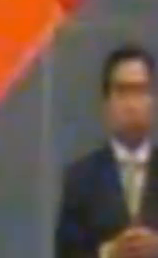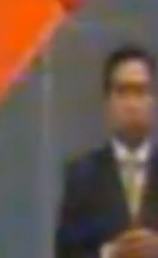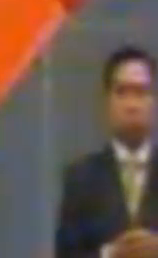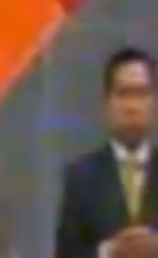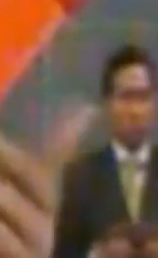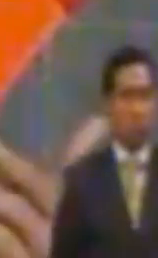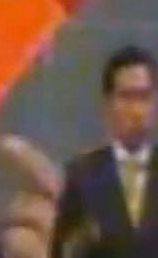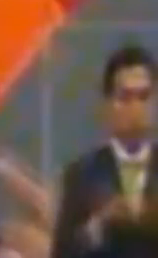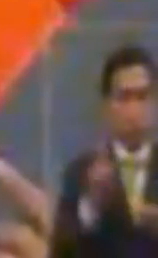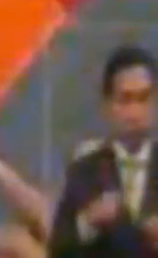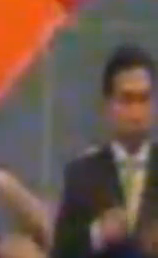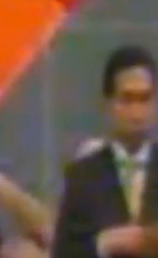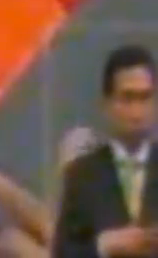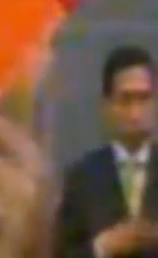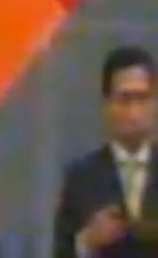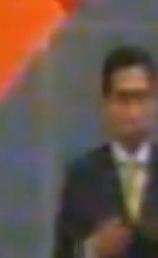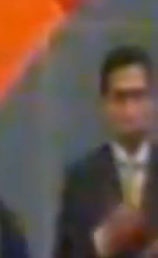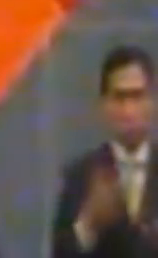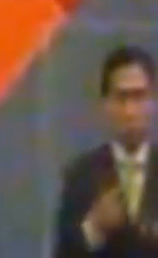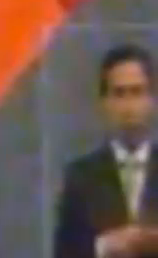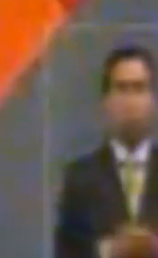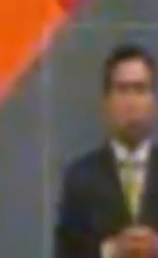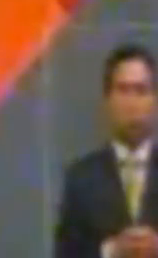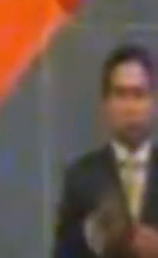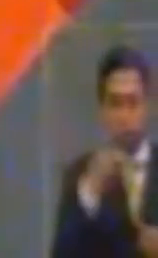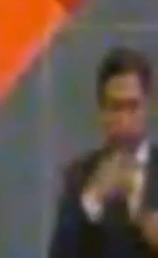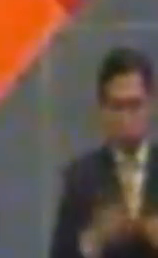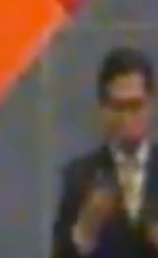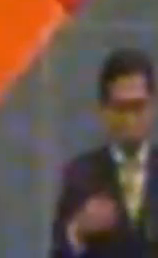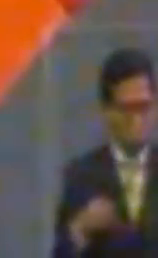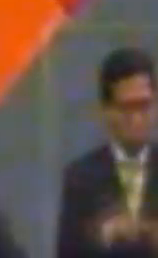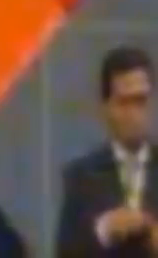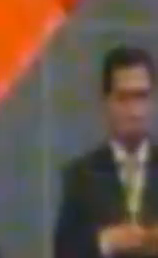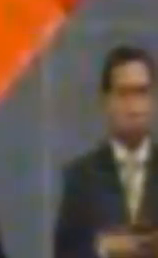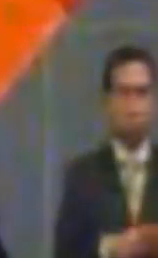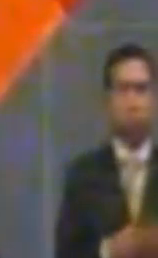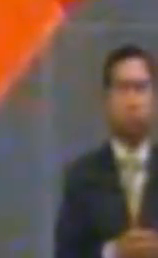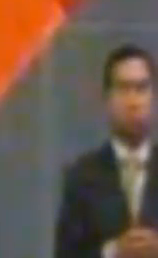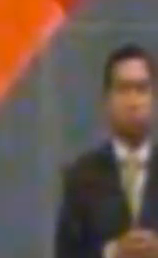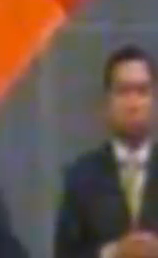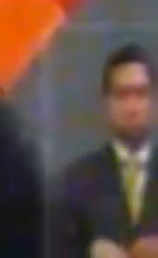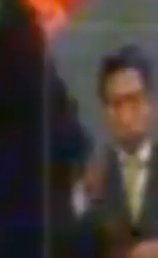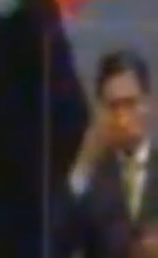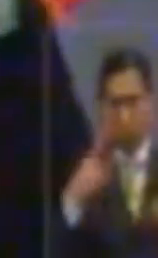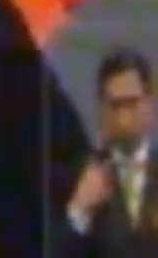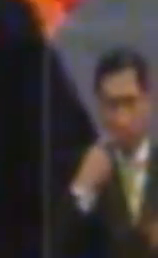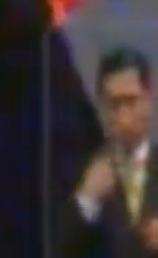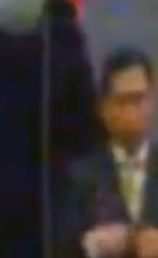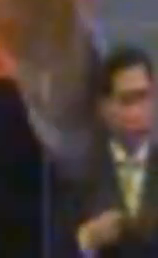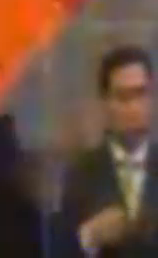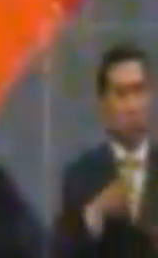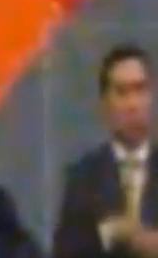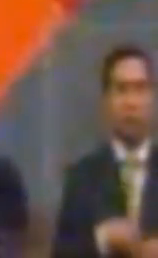muy importante que puedan en algún momento conectarse los dos gasoductos. El que el peruano que trae gas de